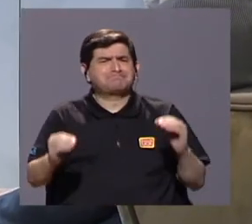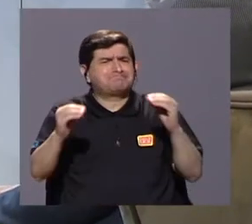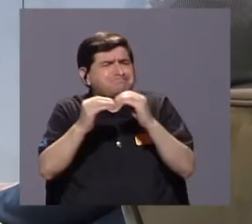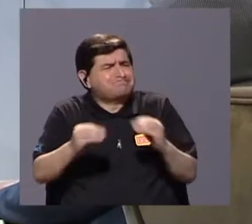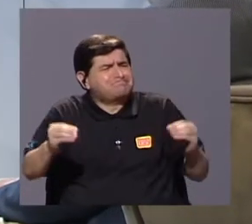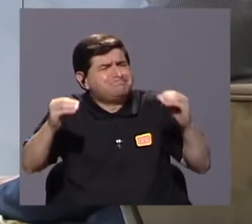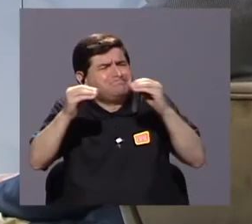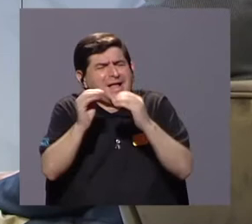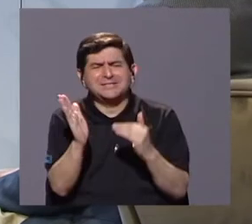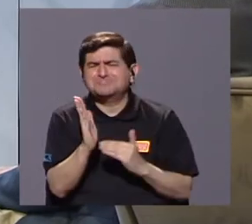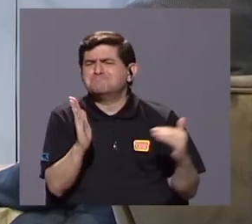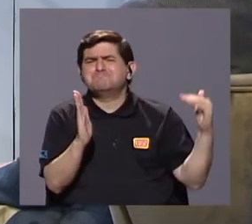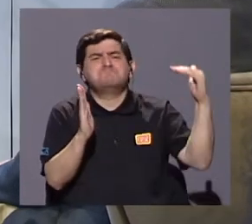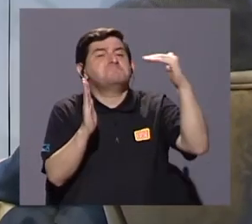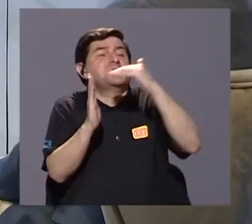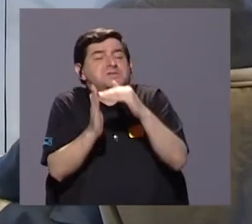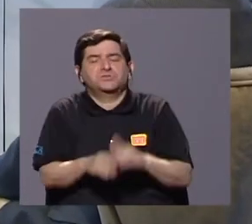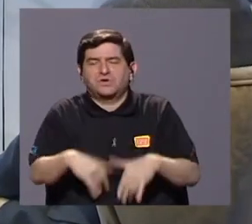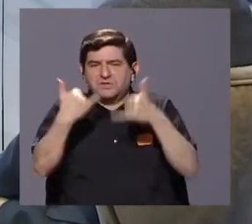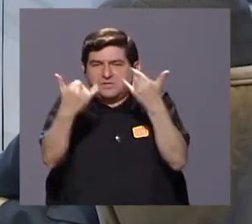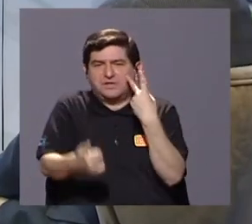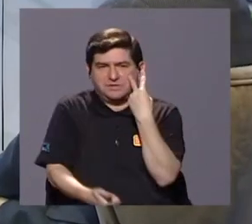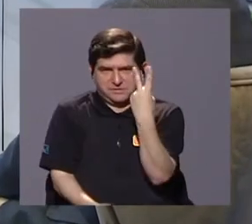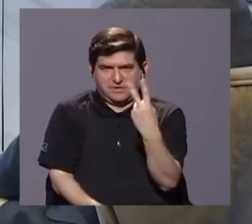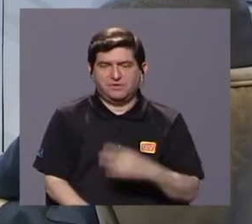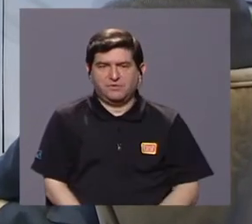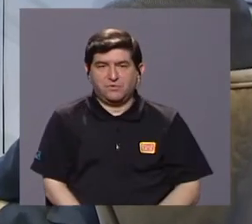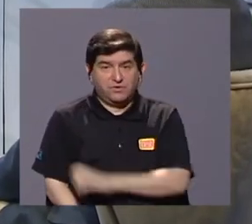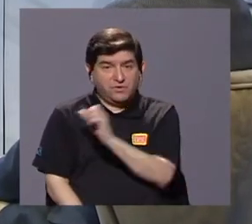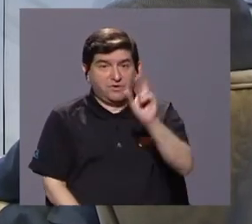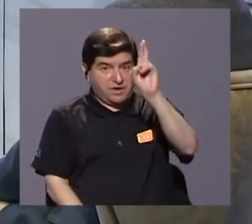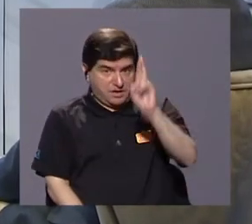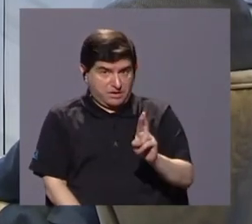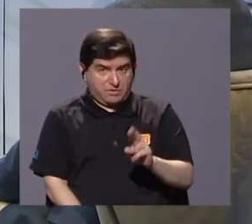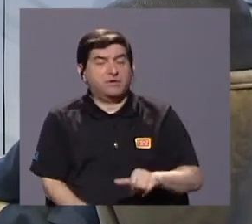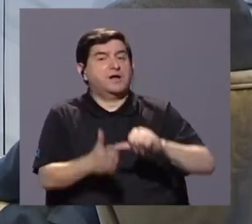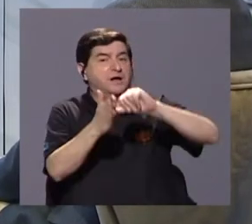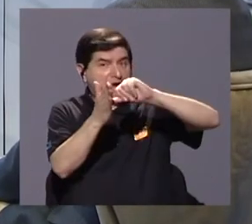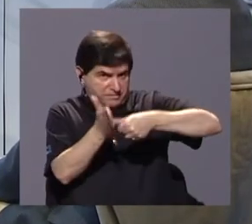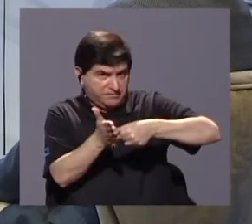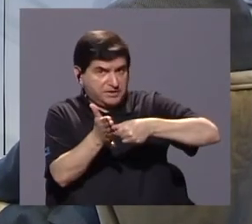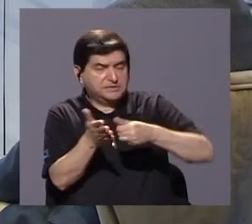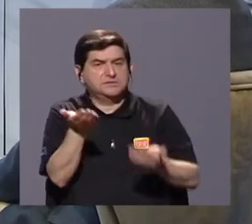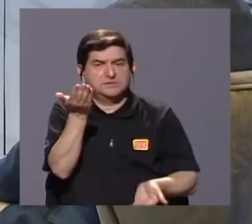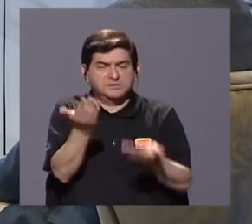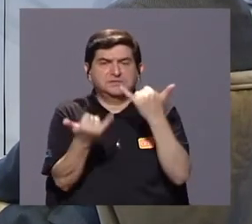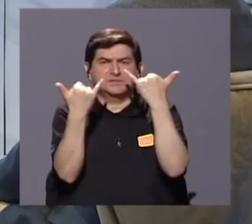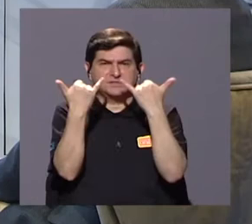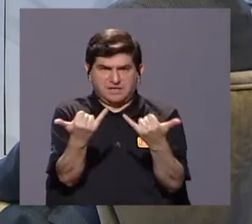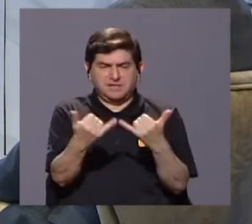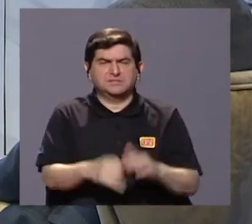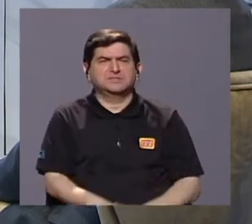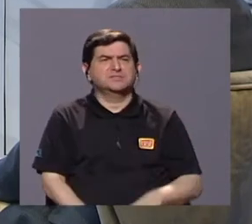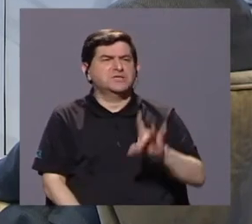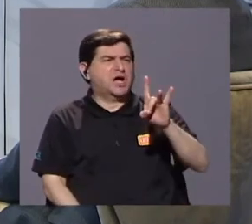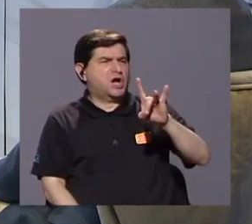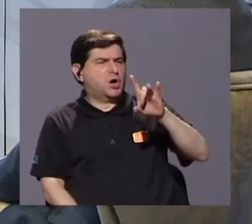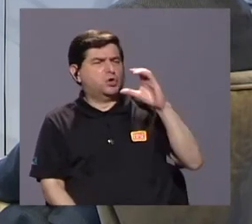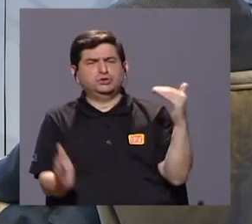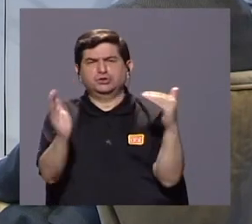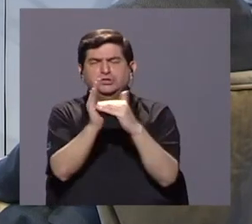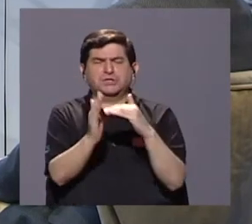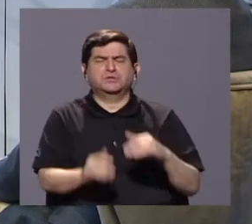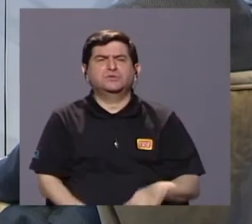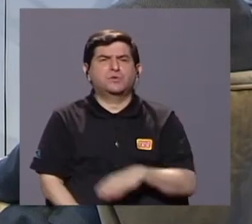muchísimos más millones de los que estamos viendo, y para Costa Rica, insisto, tal vez ya andemos entre los 800.000